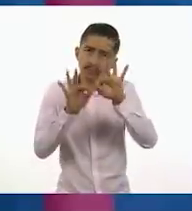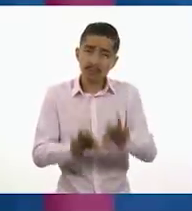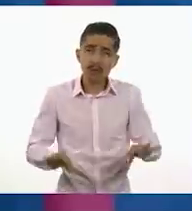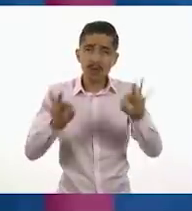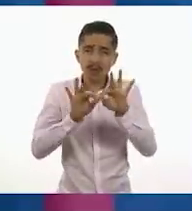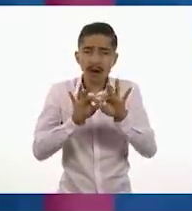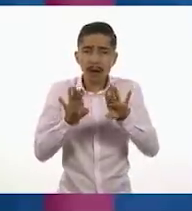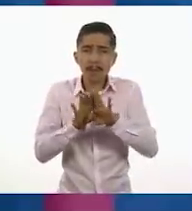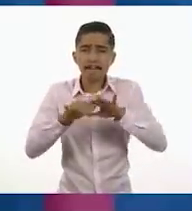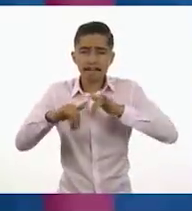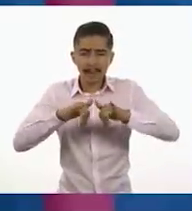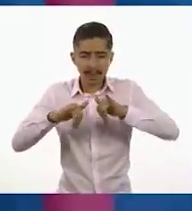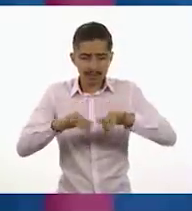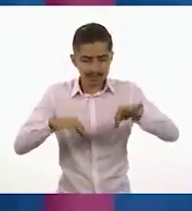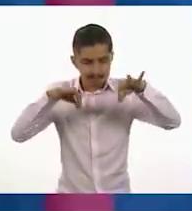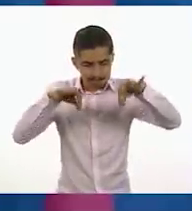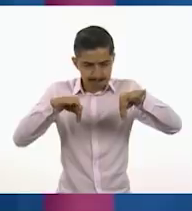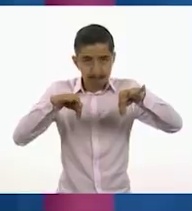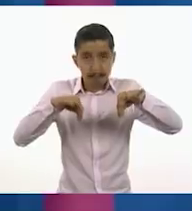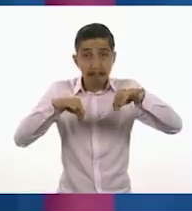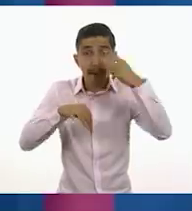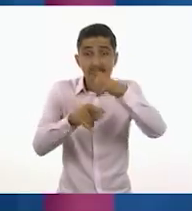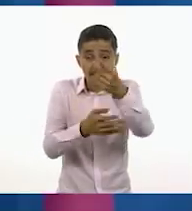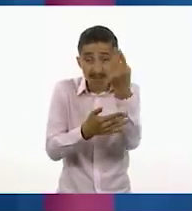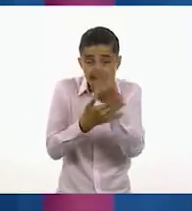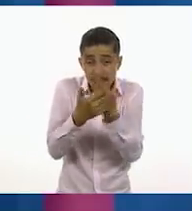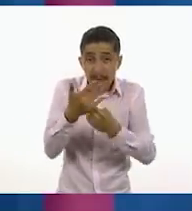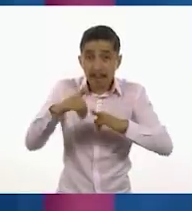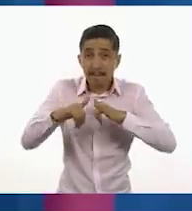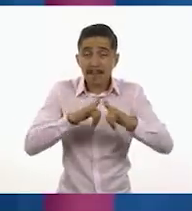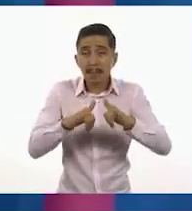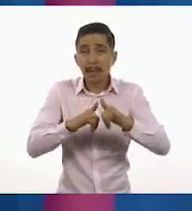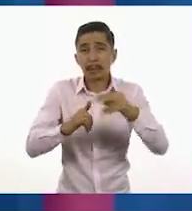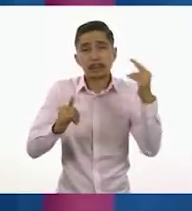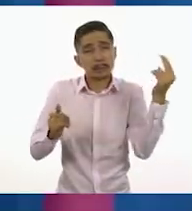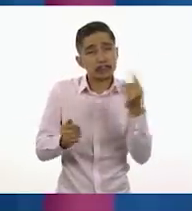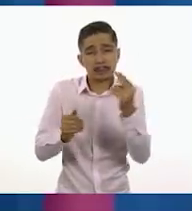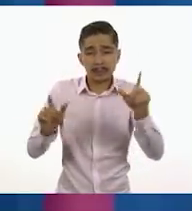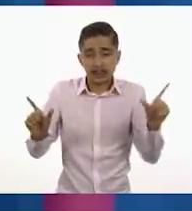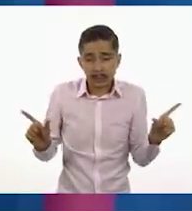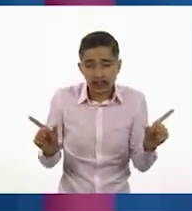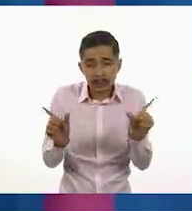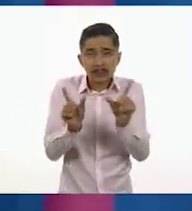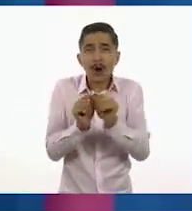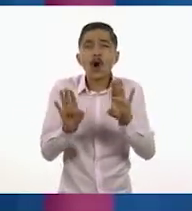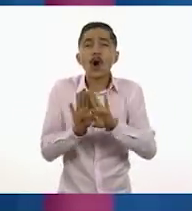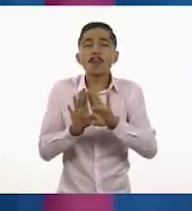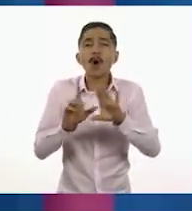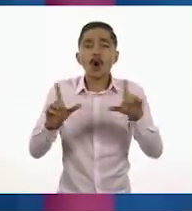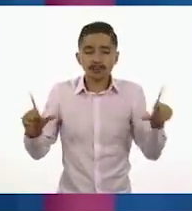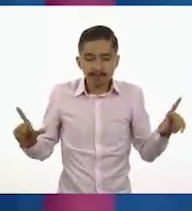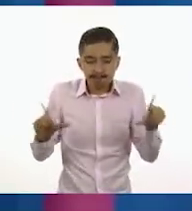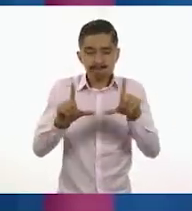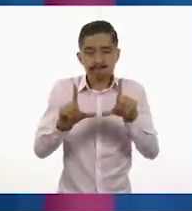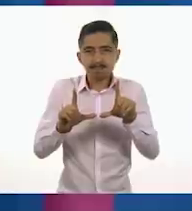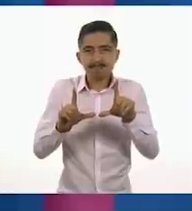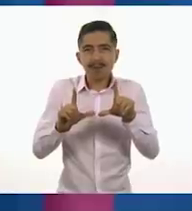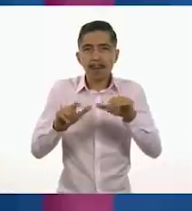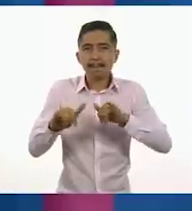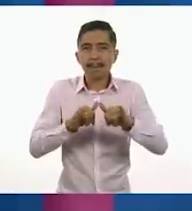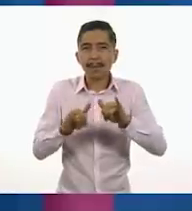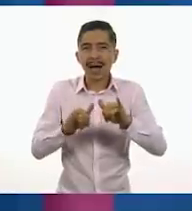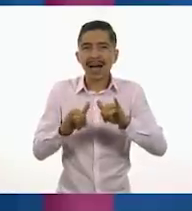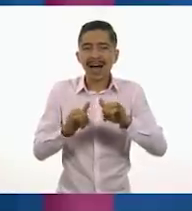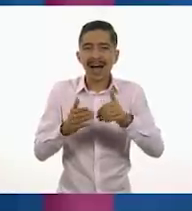las escalas en los mapas porque para dibujar un mapa debemos reducir muchísimo el tamaño real de los lugares pues para que quepan en un dibujo del tamaño que